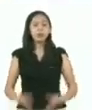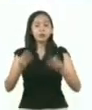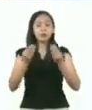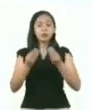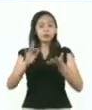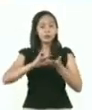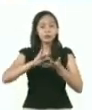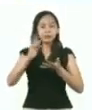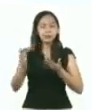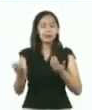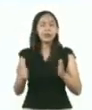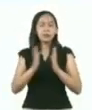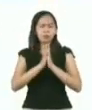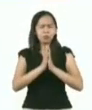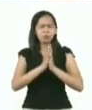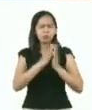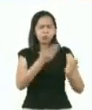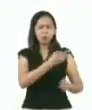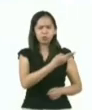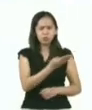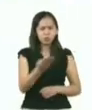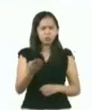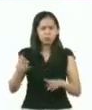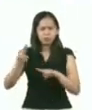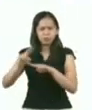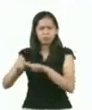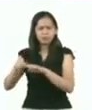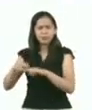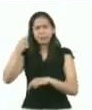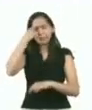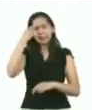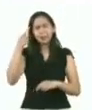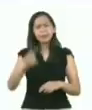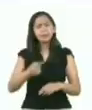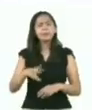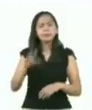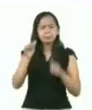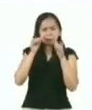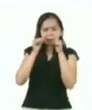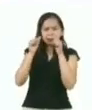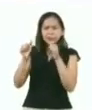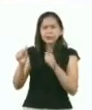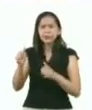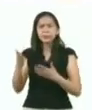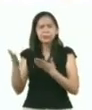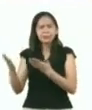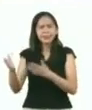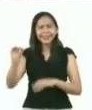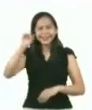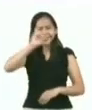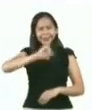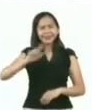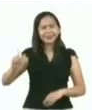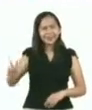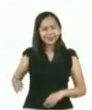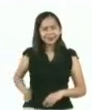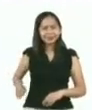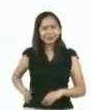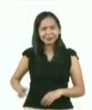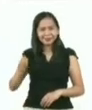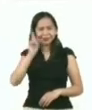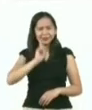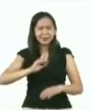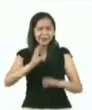Muchas gracias. Les pedimos sean tan amables de tomar asiento para que escuchemos a continuación el mensaje que nos dirige la jefa de gobierno de la Ciudad de